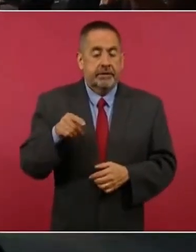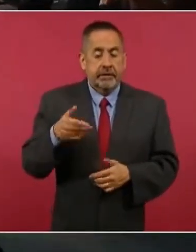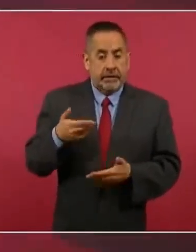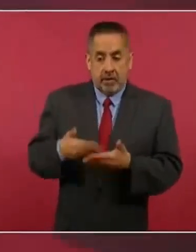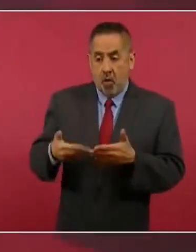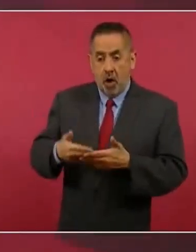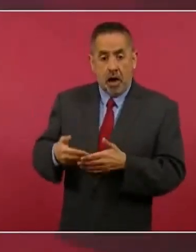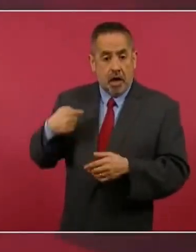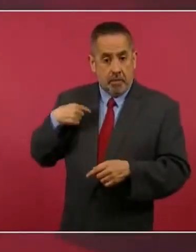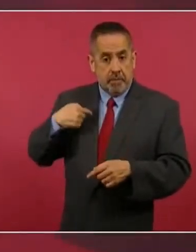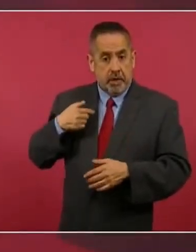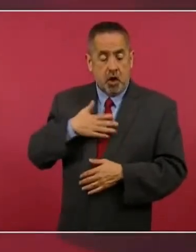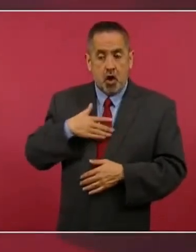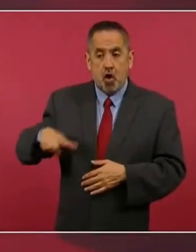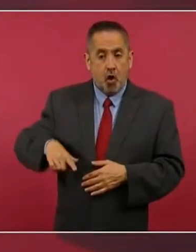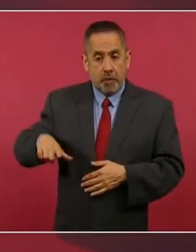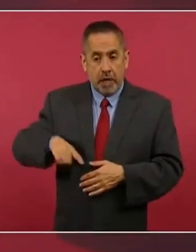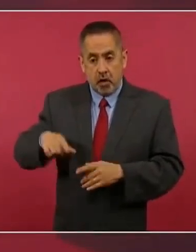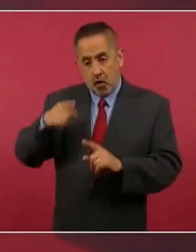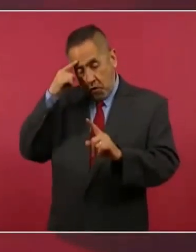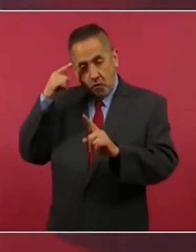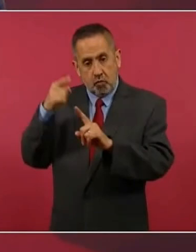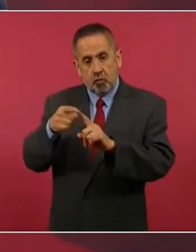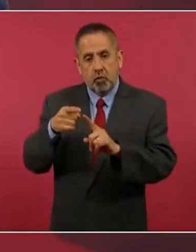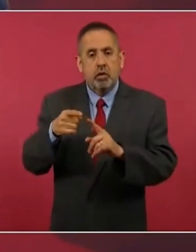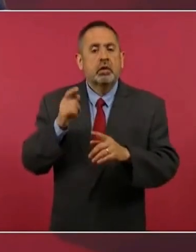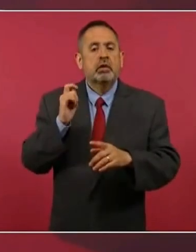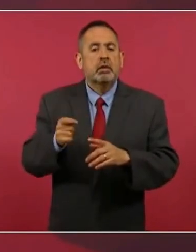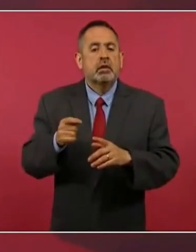gobierno tiene como propósito